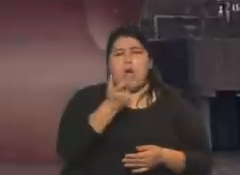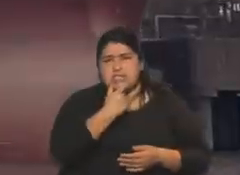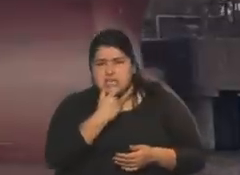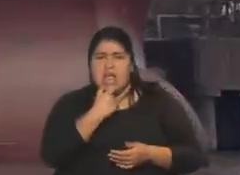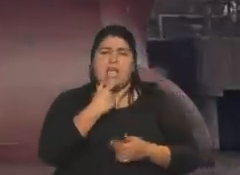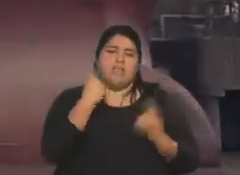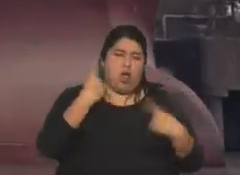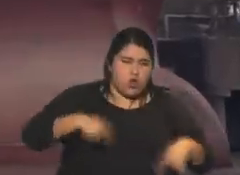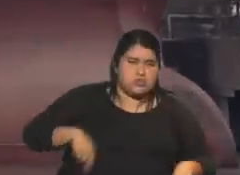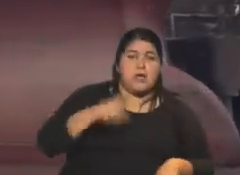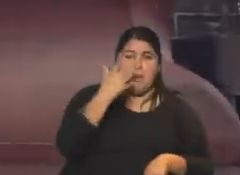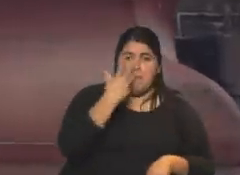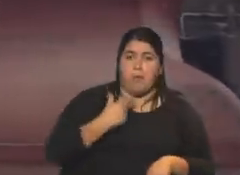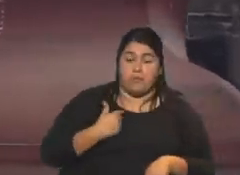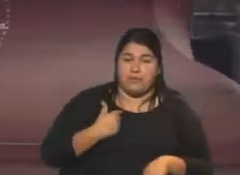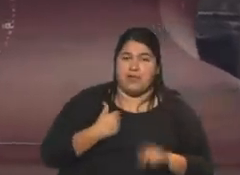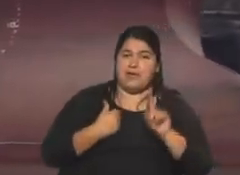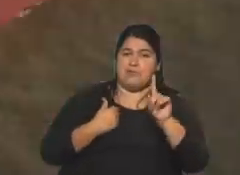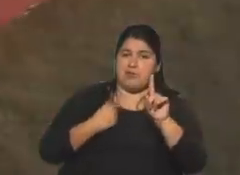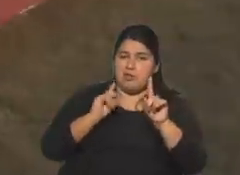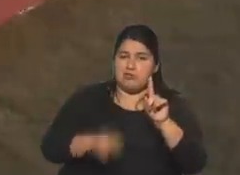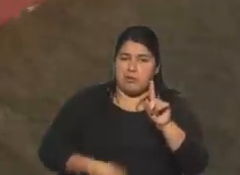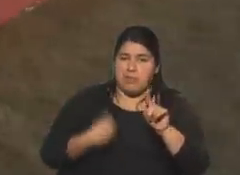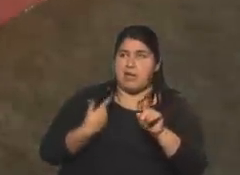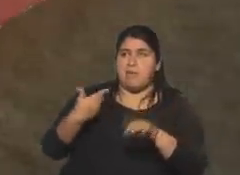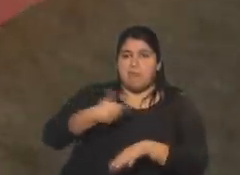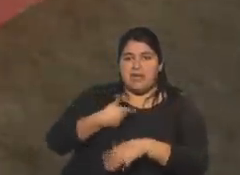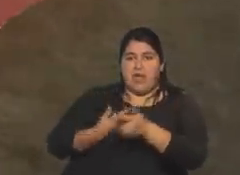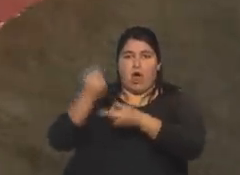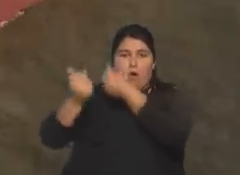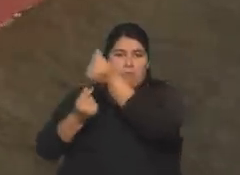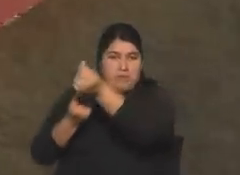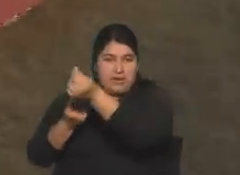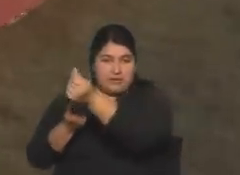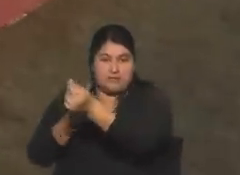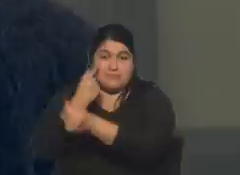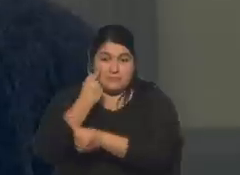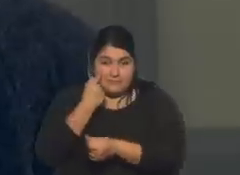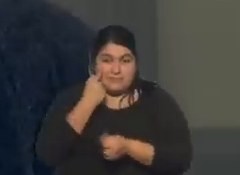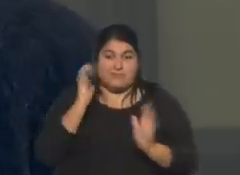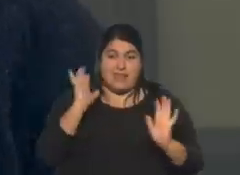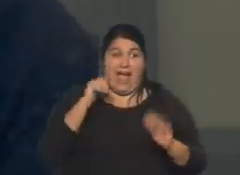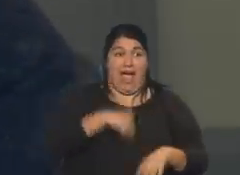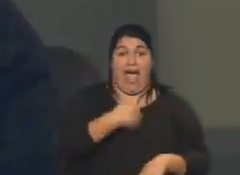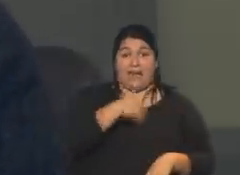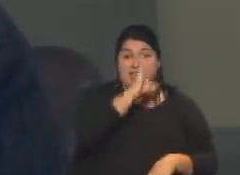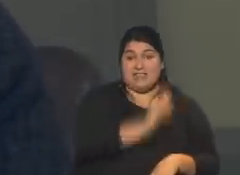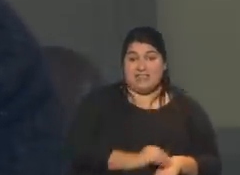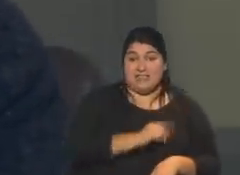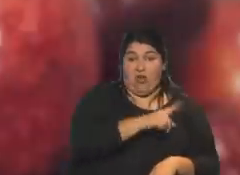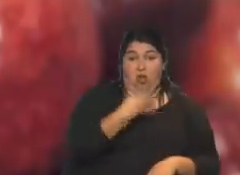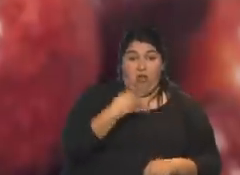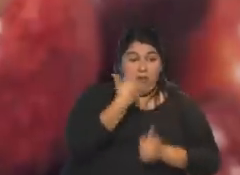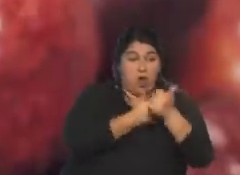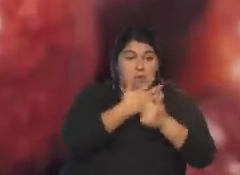galletitas, pero también me van a pedir que compre. Entonces, cuando compro, hay una parte de la Argentina que va a tener que competir